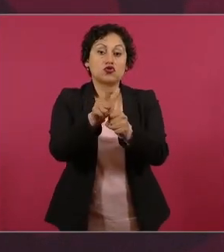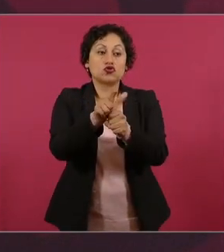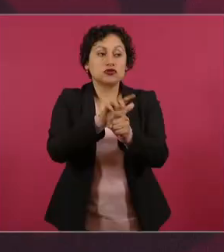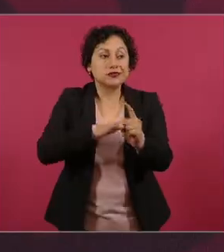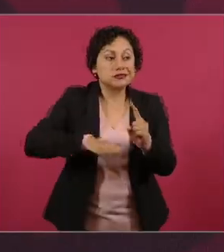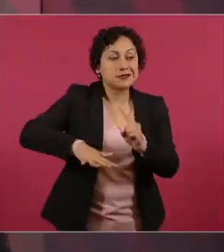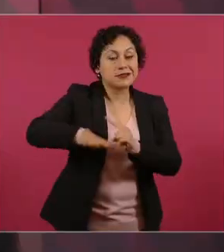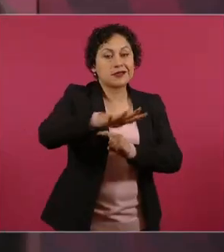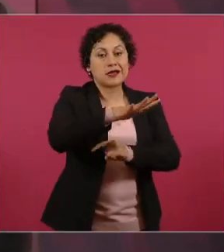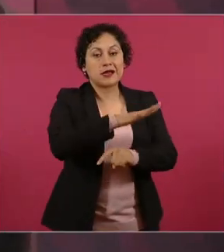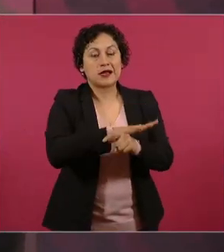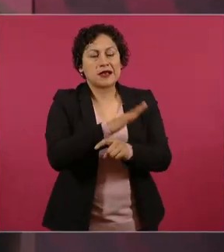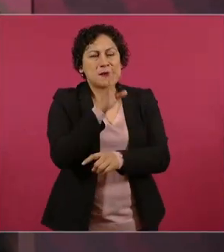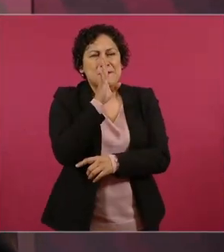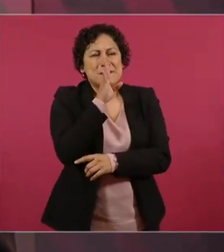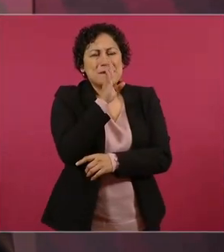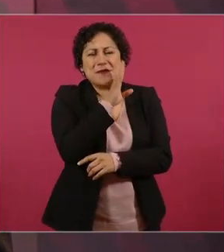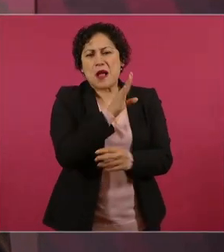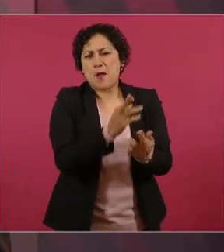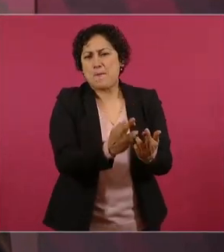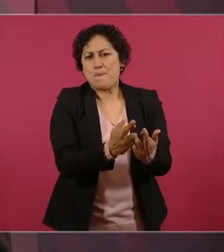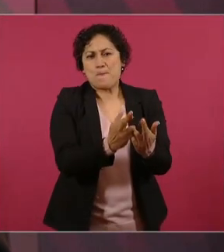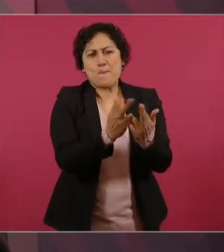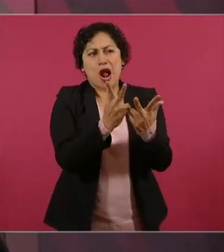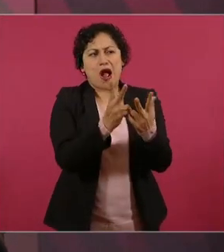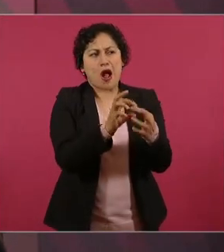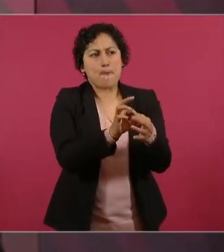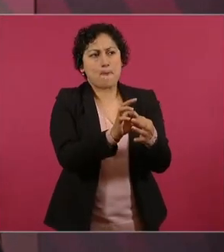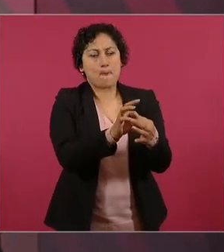ciudad, cuando yo era jefe de gobierno en la ciudad,